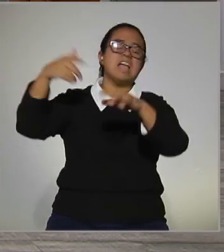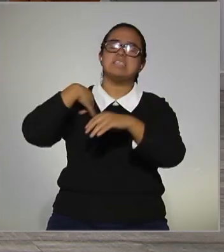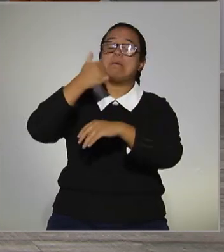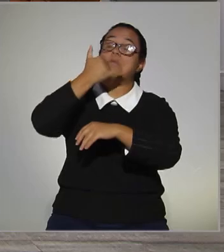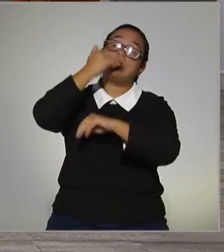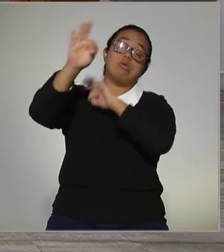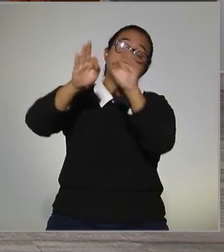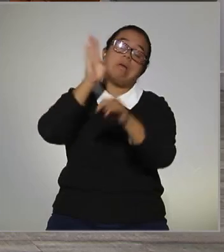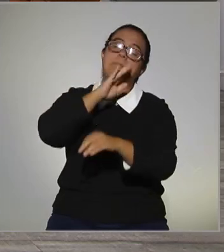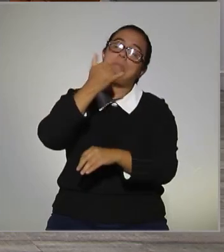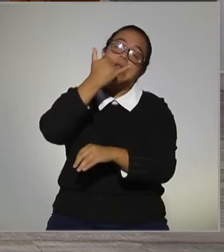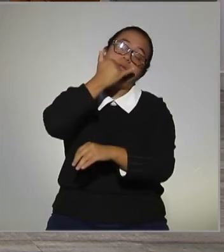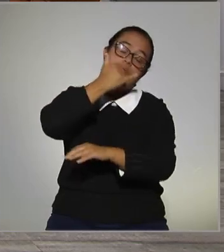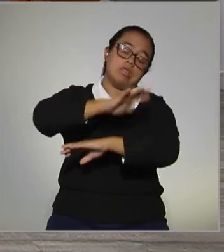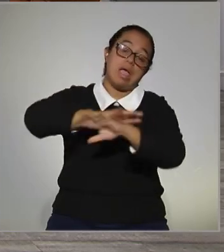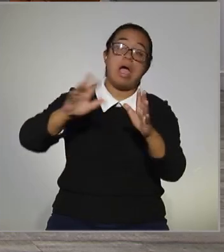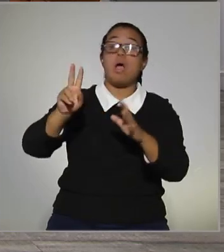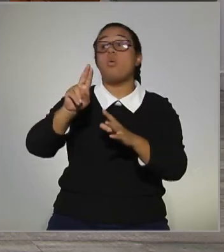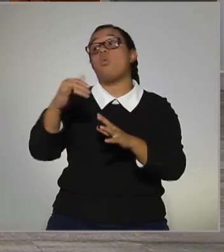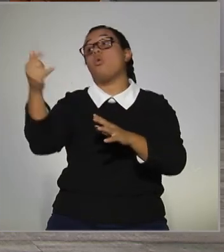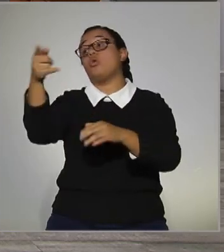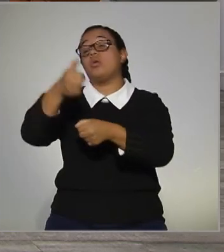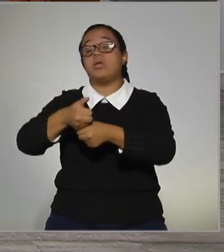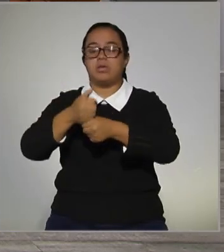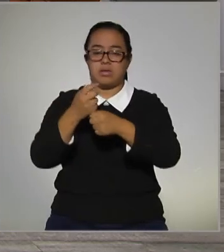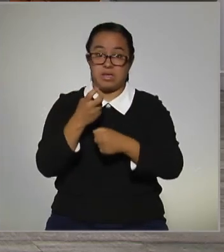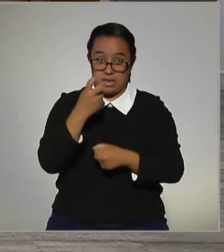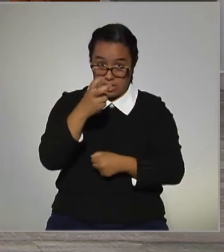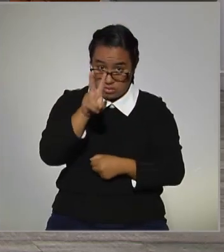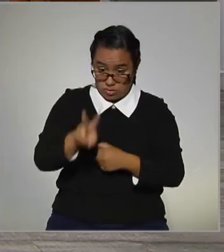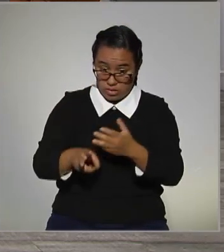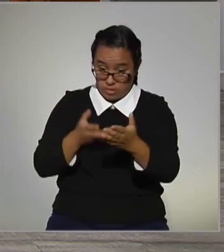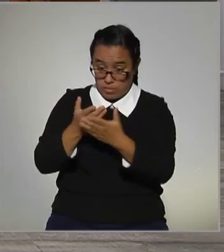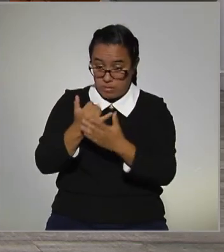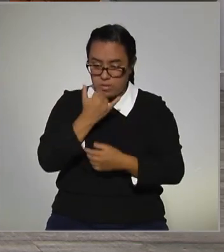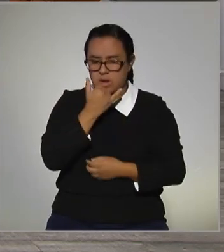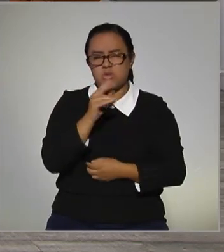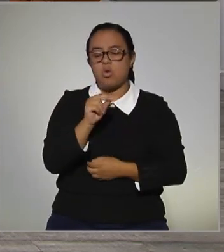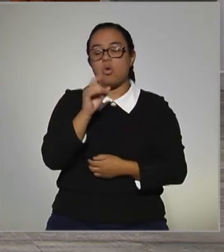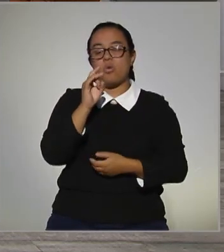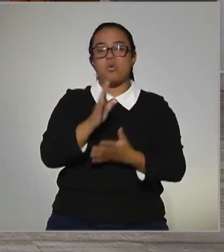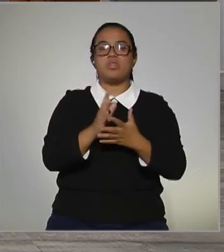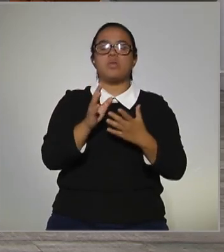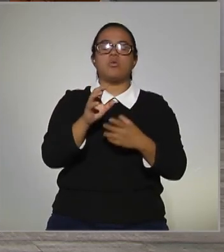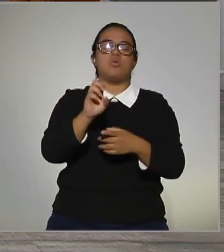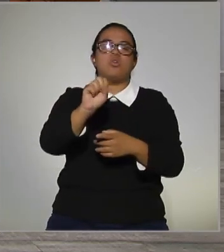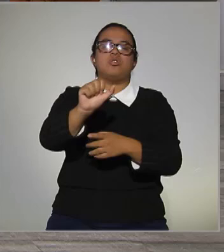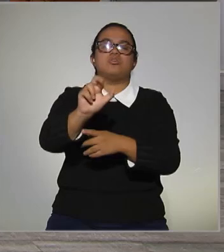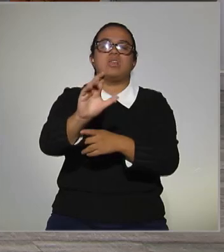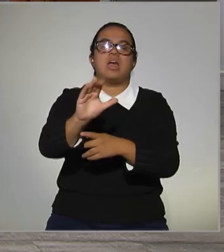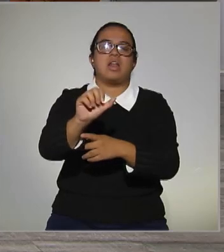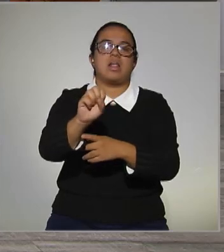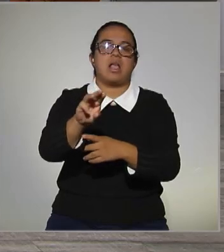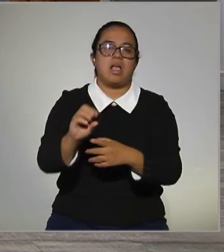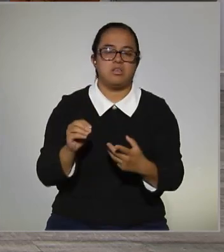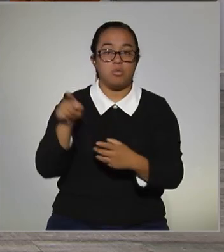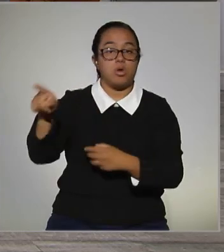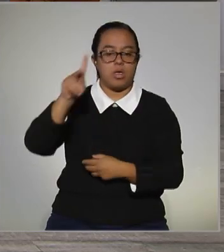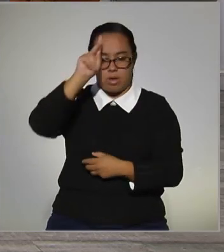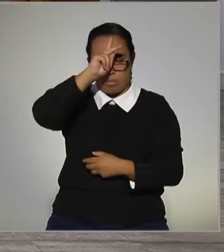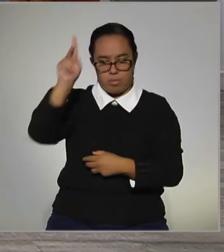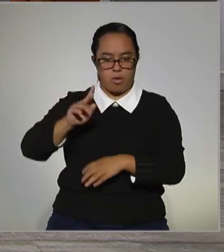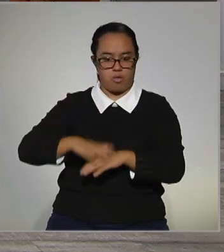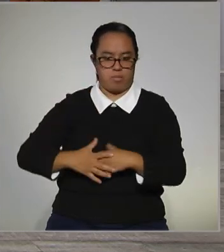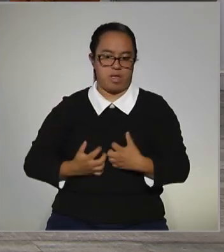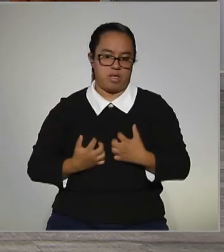hoy discúlpame, te lastimé, uy, qué mártir, hoy, o sea, eso no es una disculpa, eso es una ironía, eso es un sarcasmo y eso está lastimando más y enoja